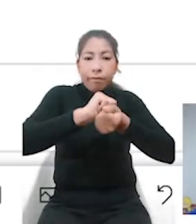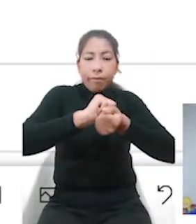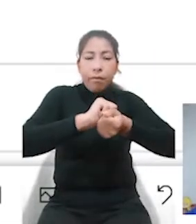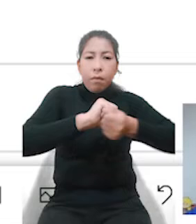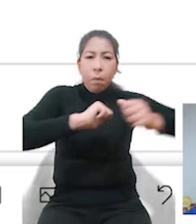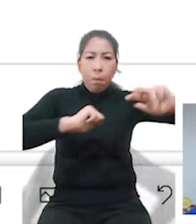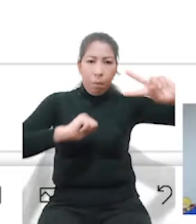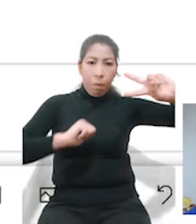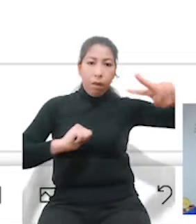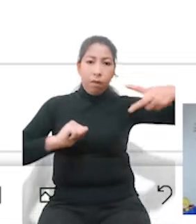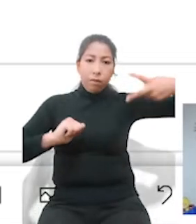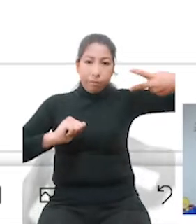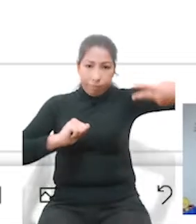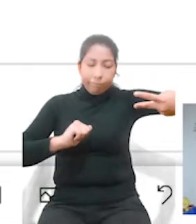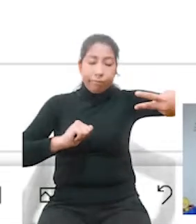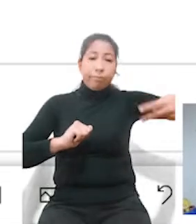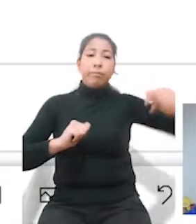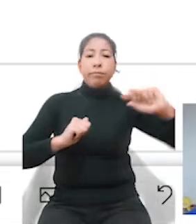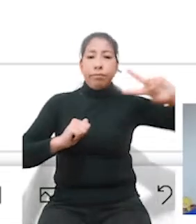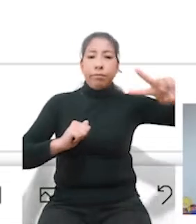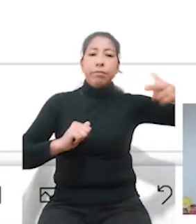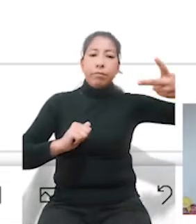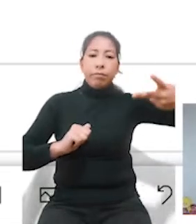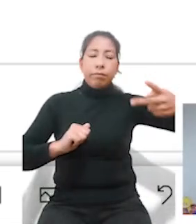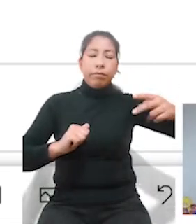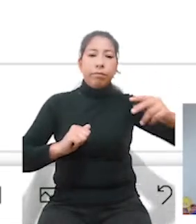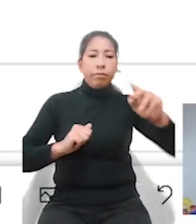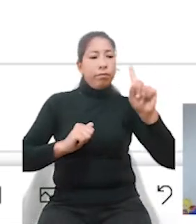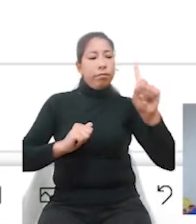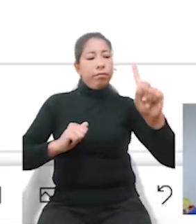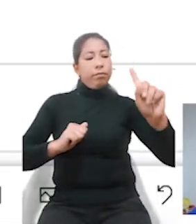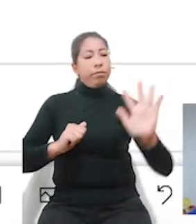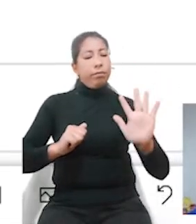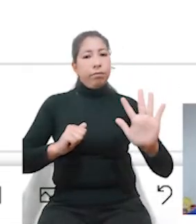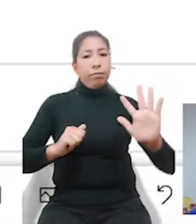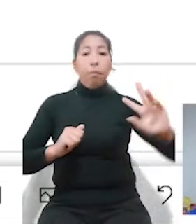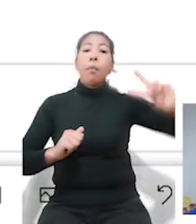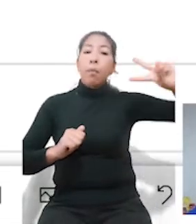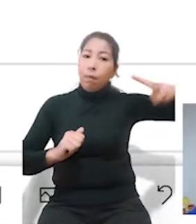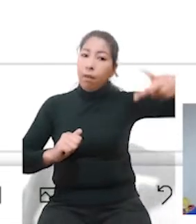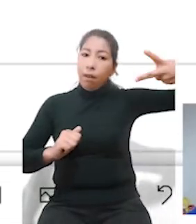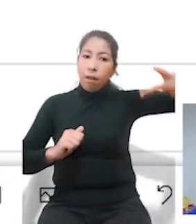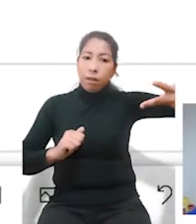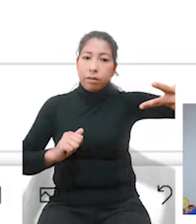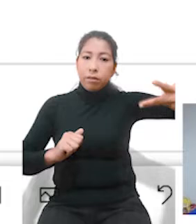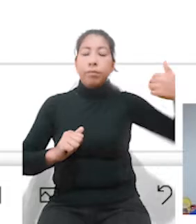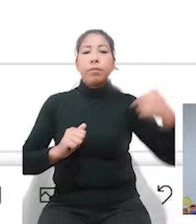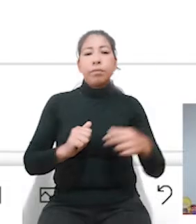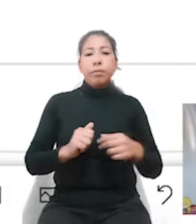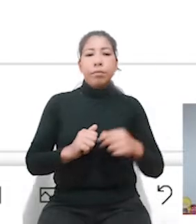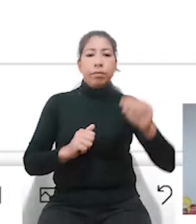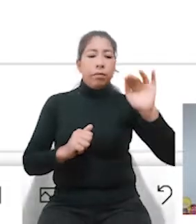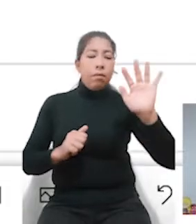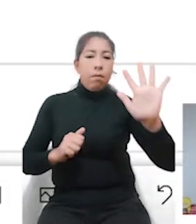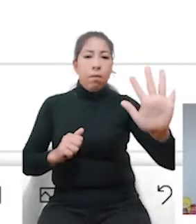numerador y viceversa. Es decir, que 5 que estaba al denominador pasa ahora al numerador y 1 que estaba en el numerador